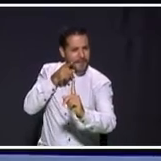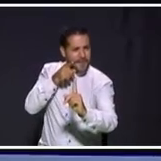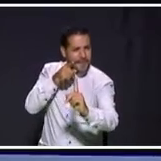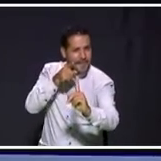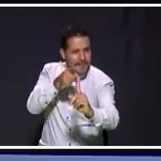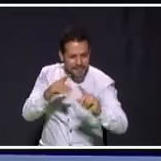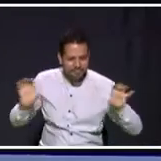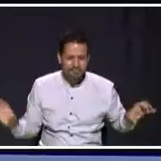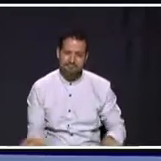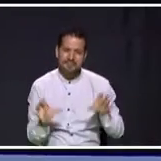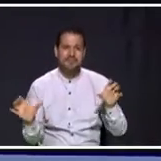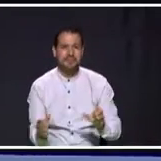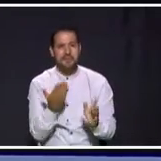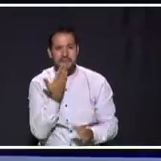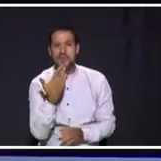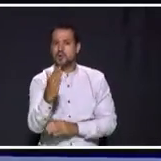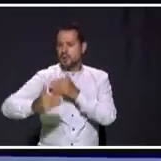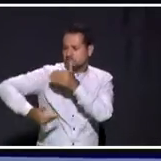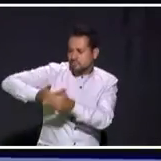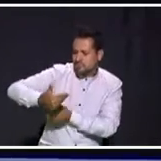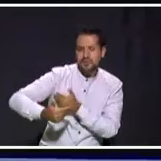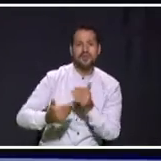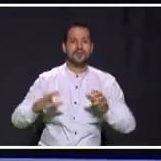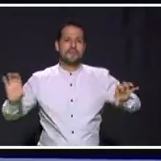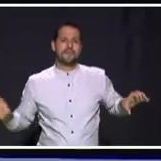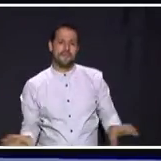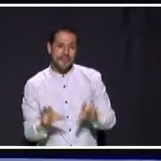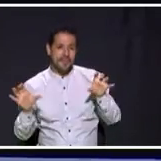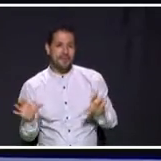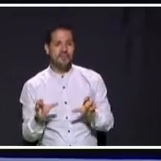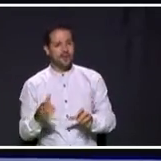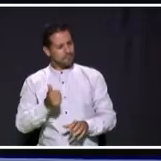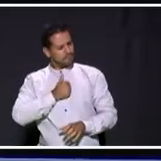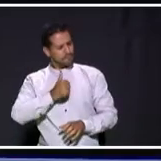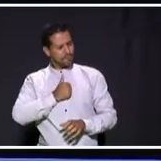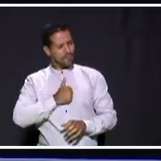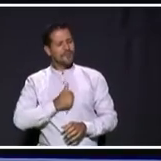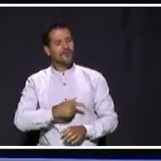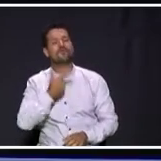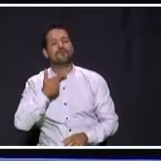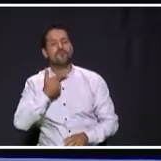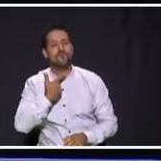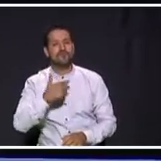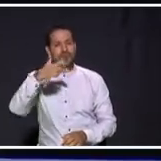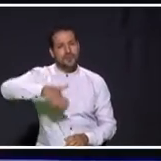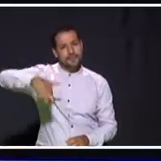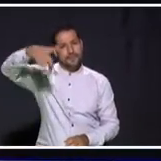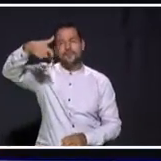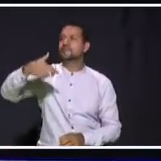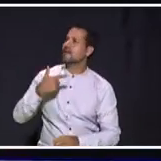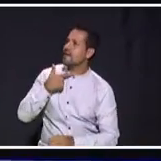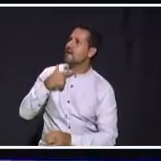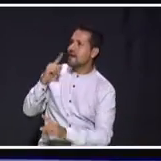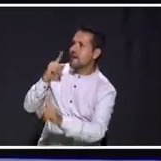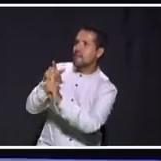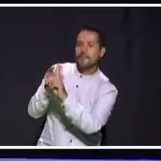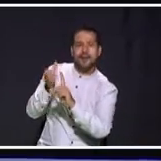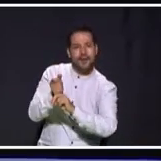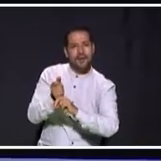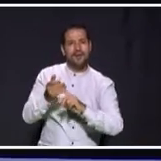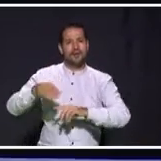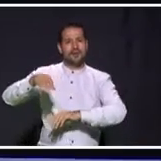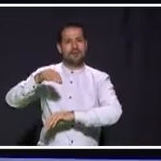función de eso especializar los territorios de acuerdo a su vocación productiva y establecer un sistema multimodal de transporte que